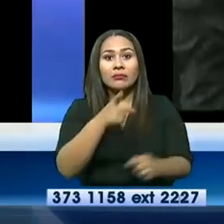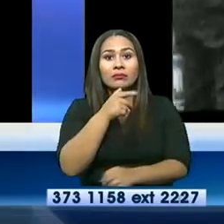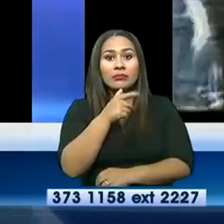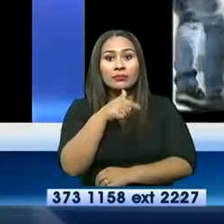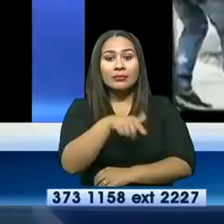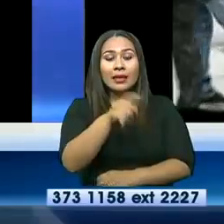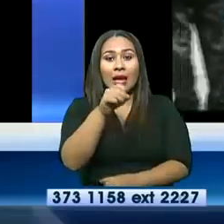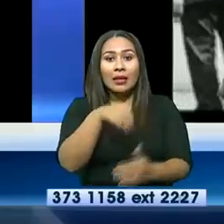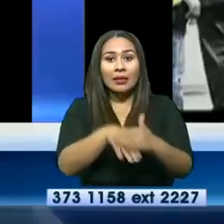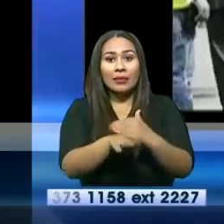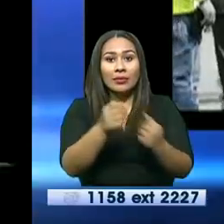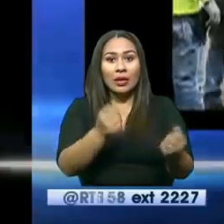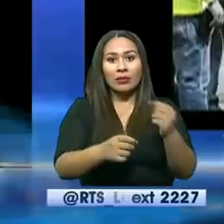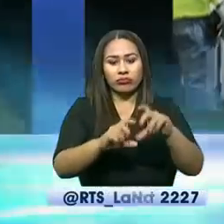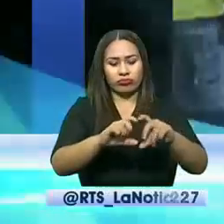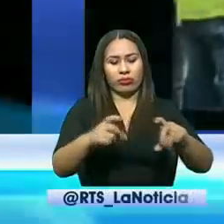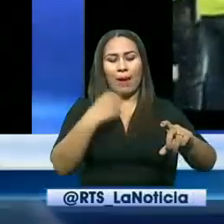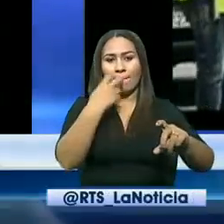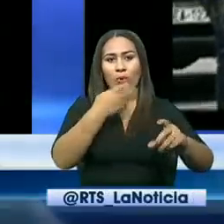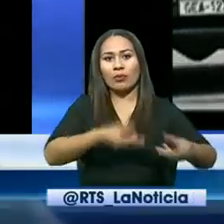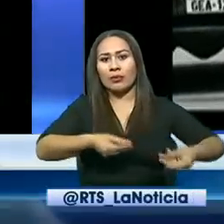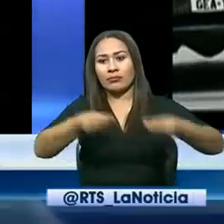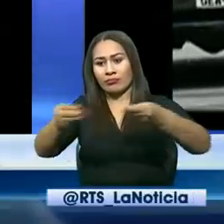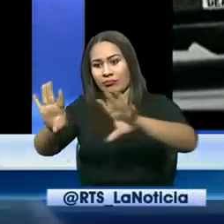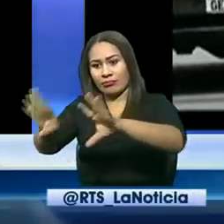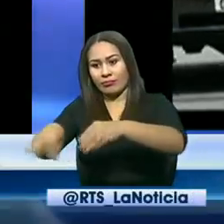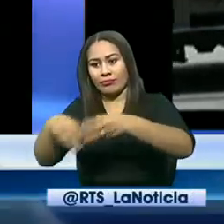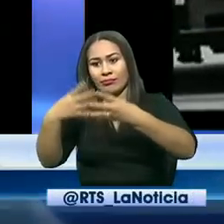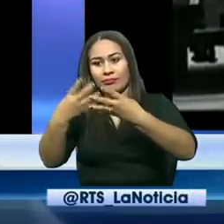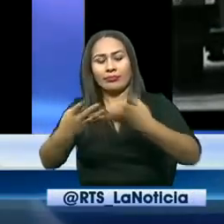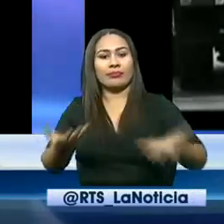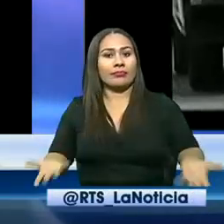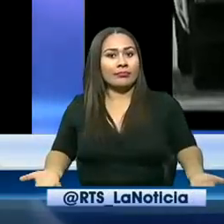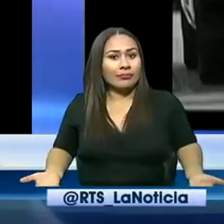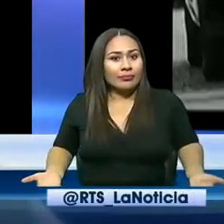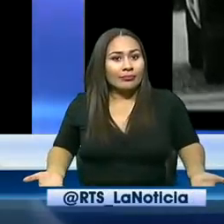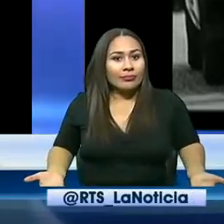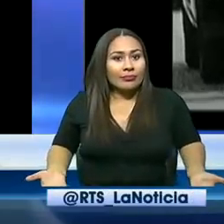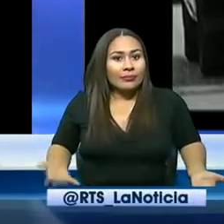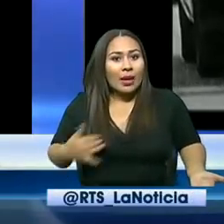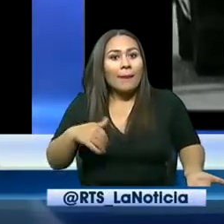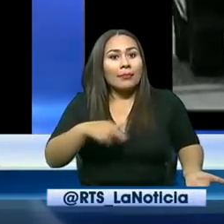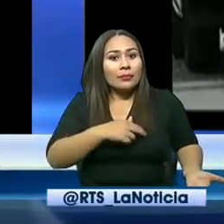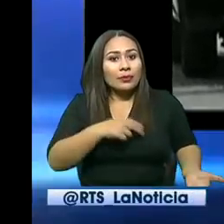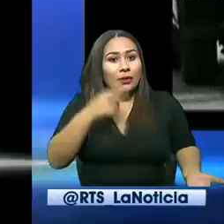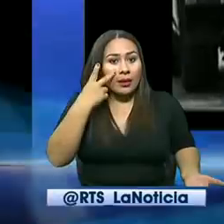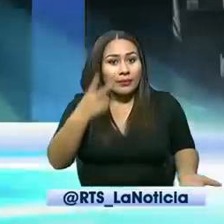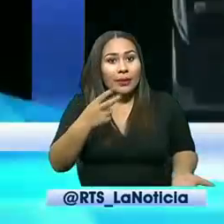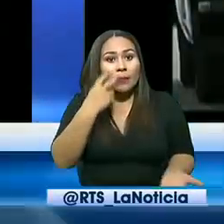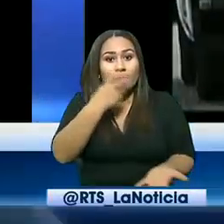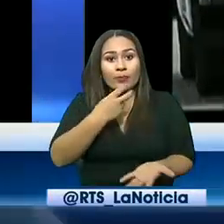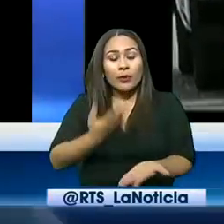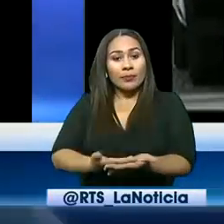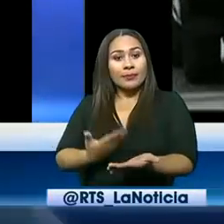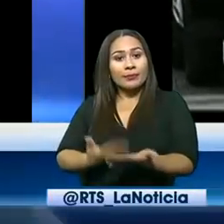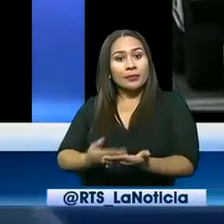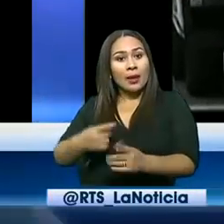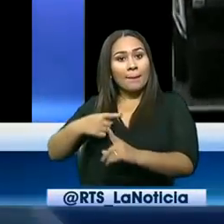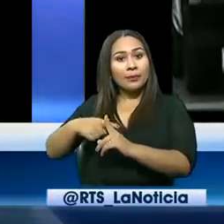interior, con ese argumento nosotros les detuvimos. O sea, es un elemento para nosotros en flagrancia bastante